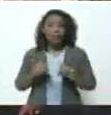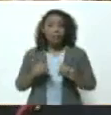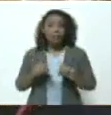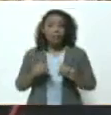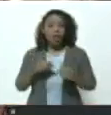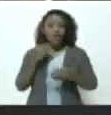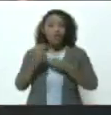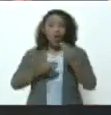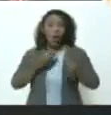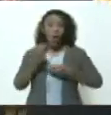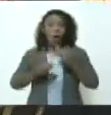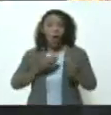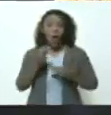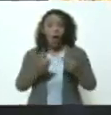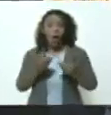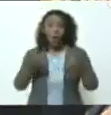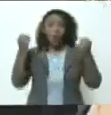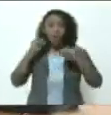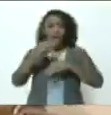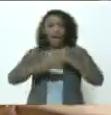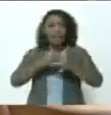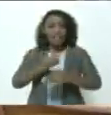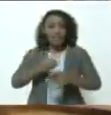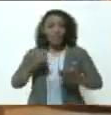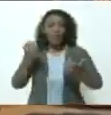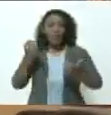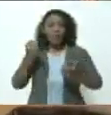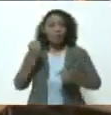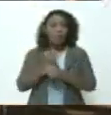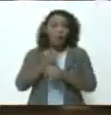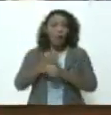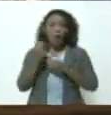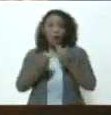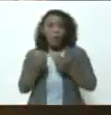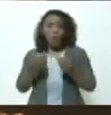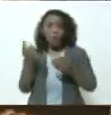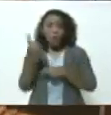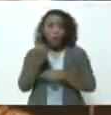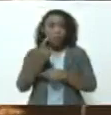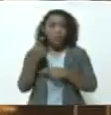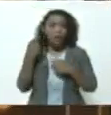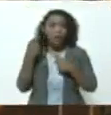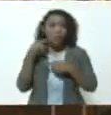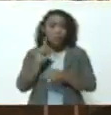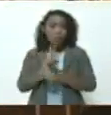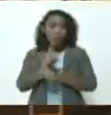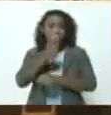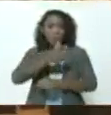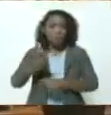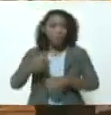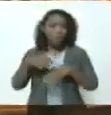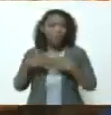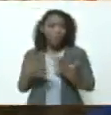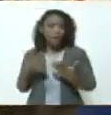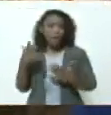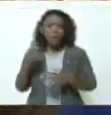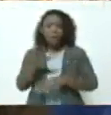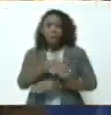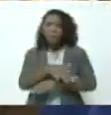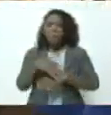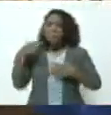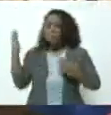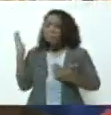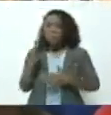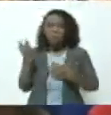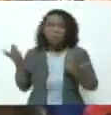y cómo es teniente coronel y qué es lo que hizo. Y, pero claro, no solamente el personaje, sino de dónde viene. Con lo cual,